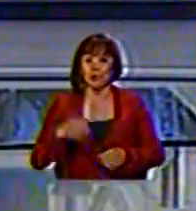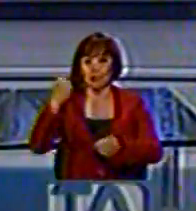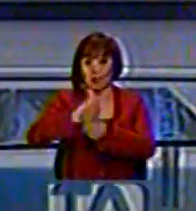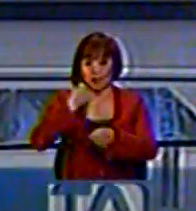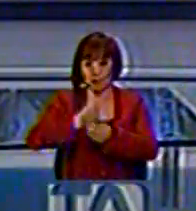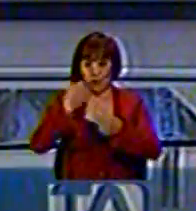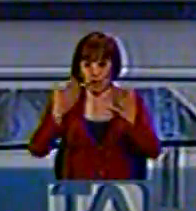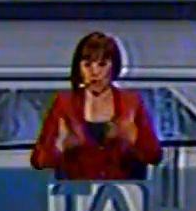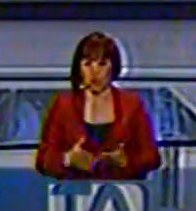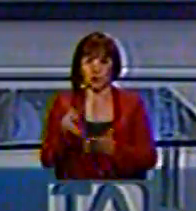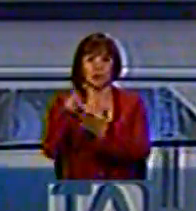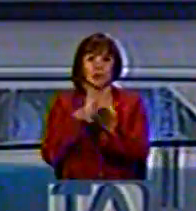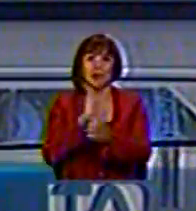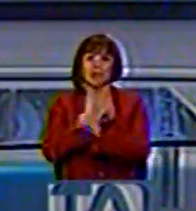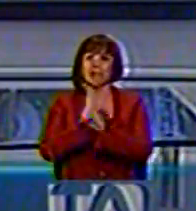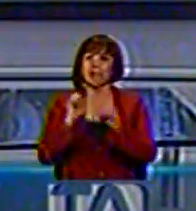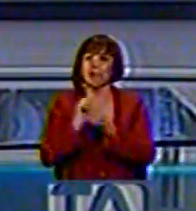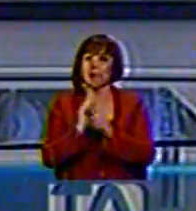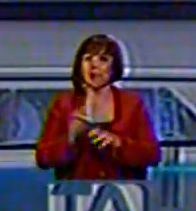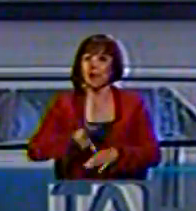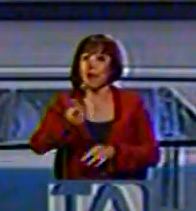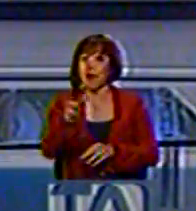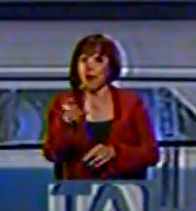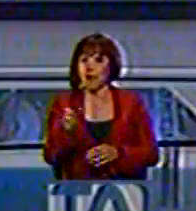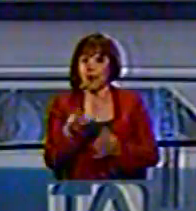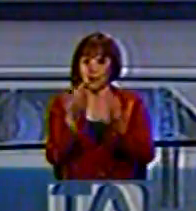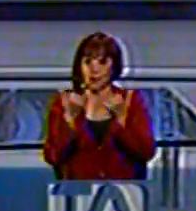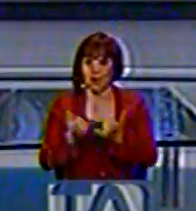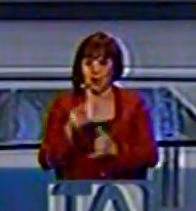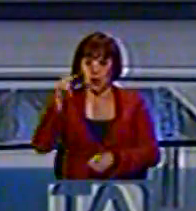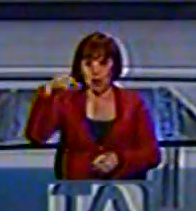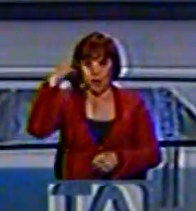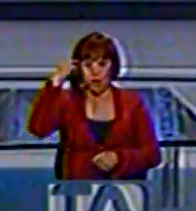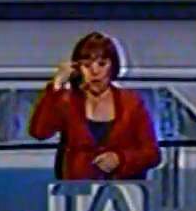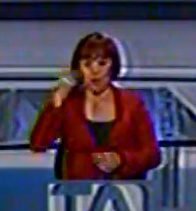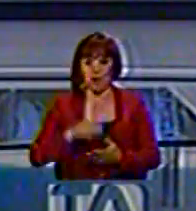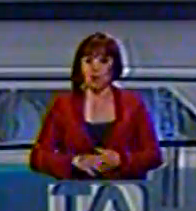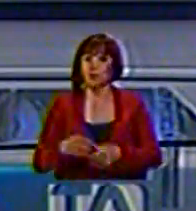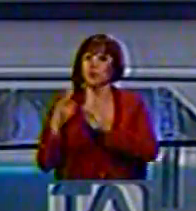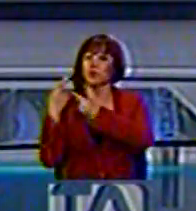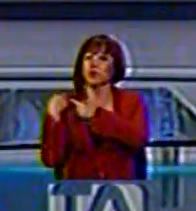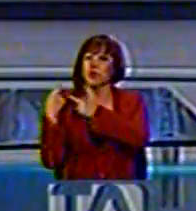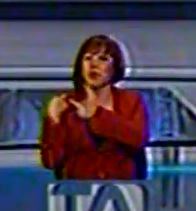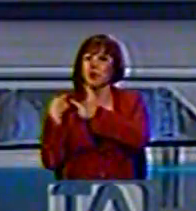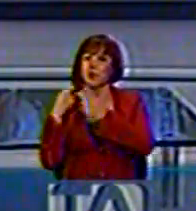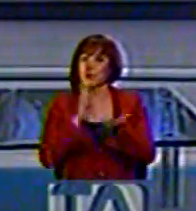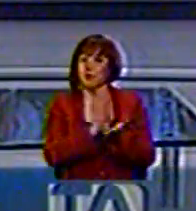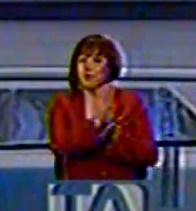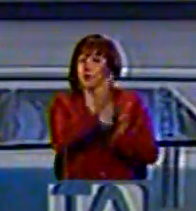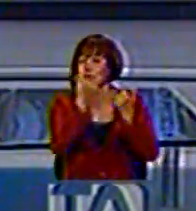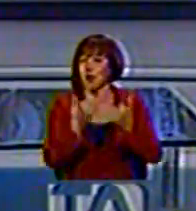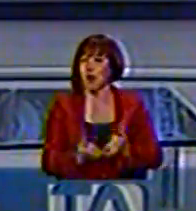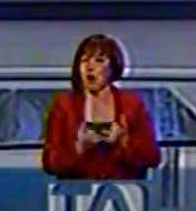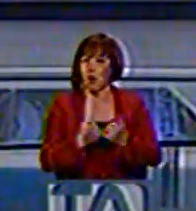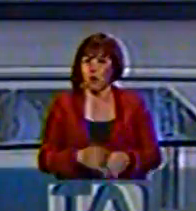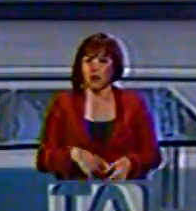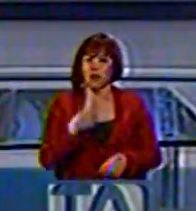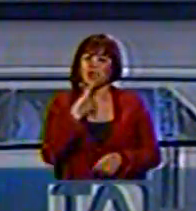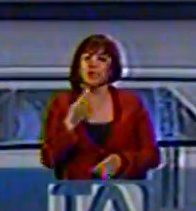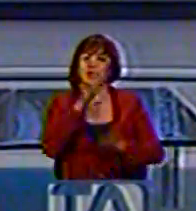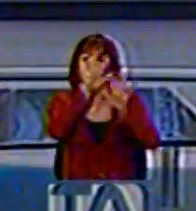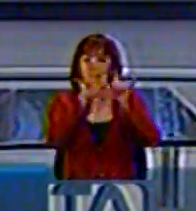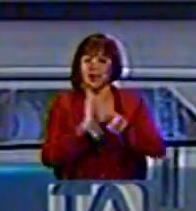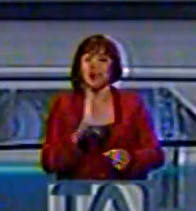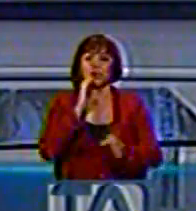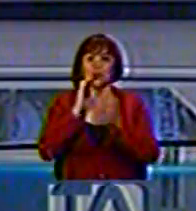Trabajadores impagos de los medios incautados rechazan las declaraciones emitidas por el secretario de Comunicación, Andrés Michelena,